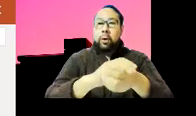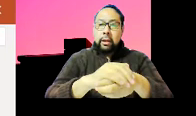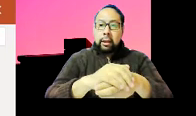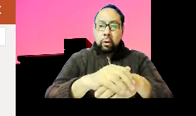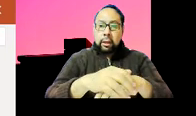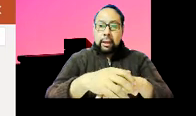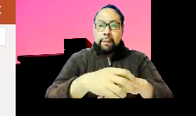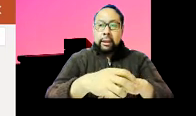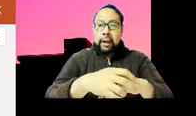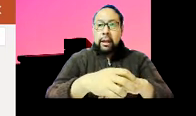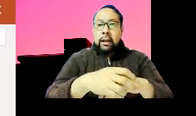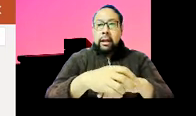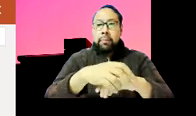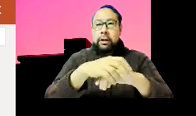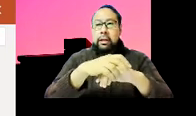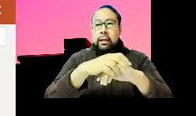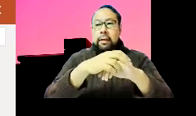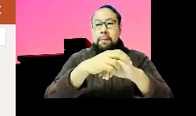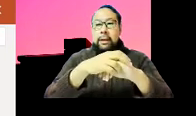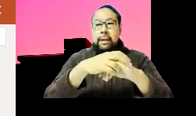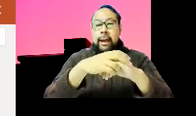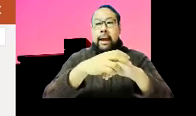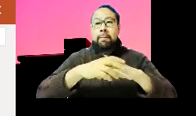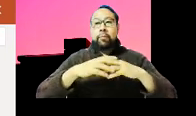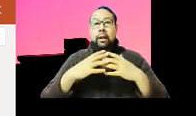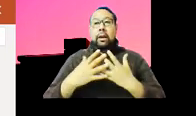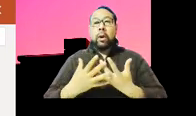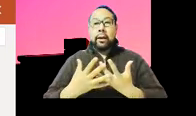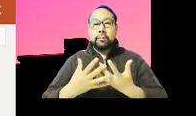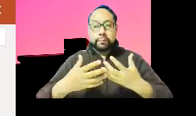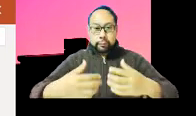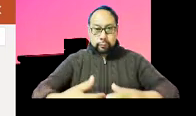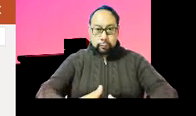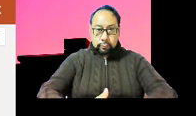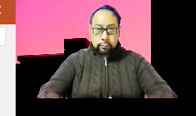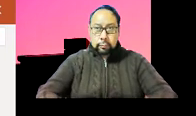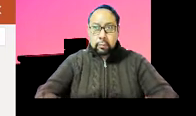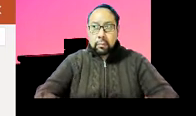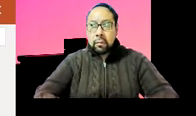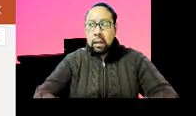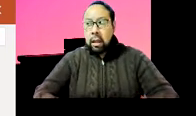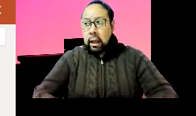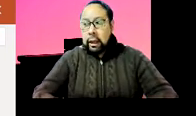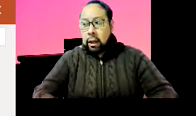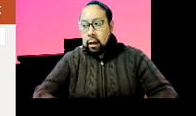precisamente por estas cosas de la mentira, la publicidad se empieza a regular.